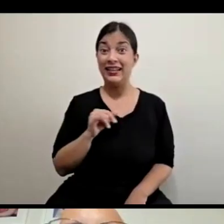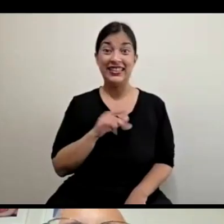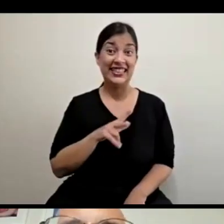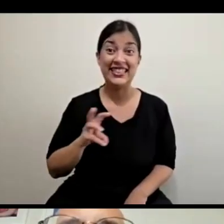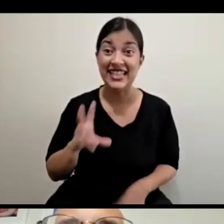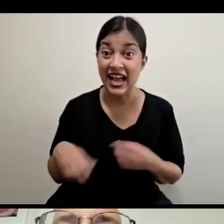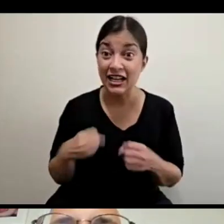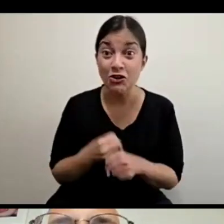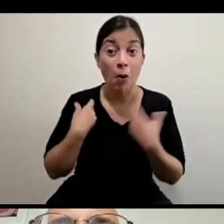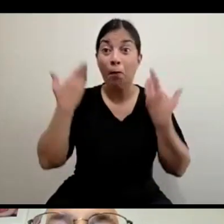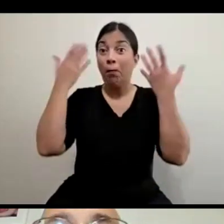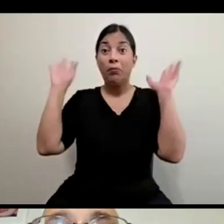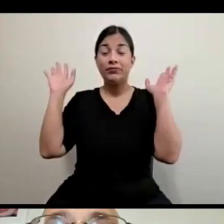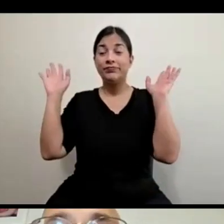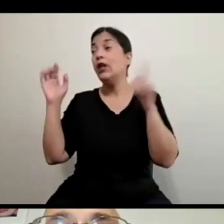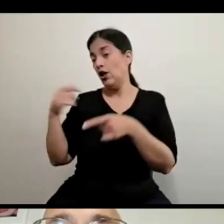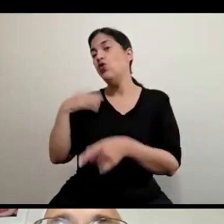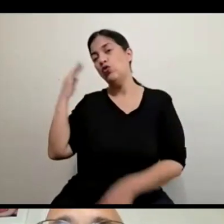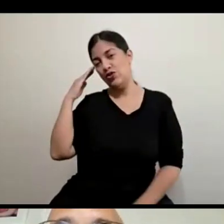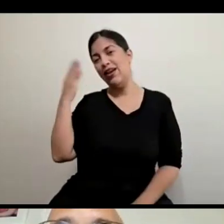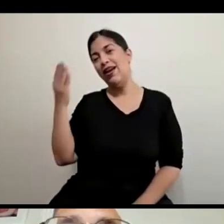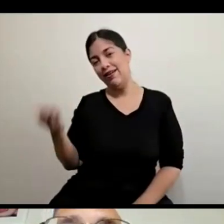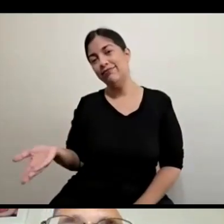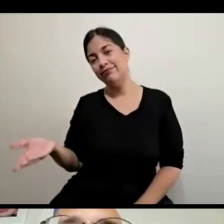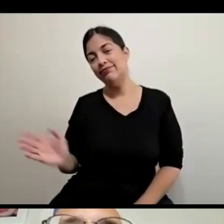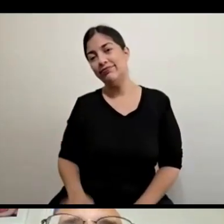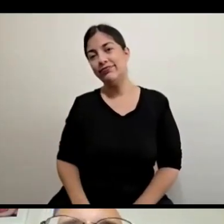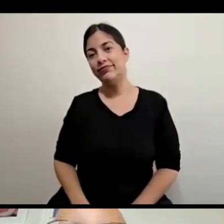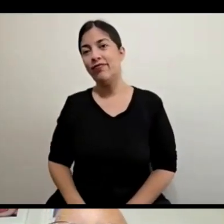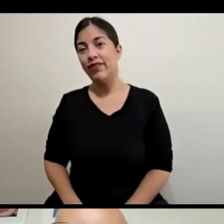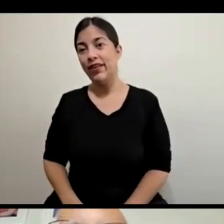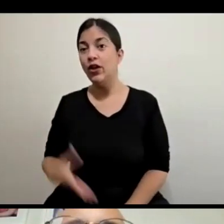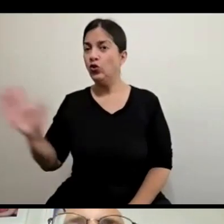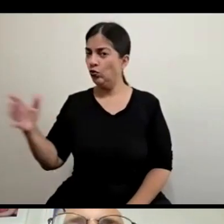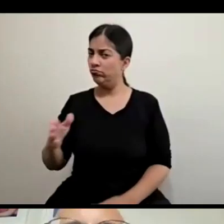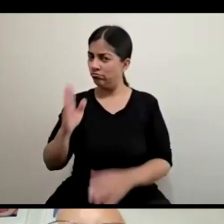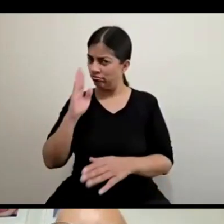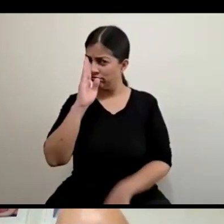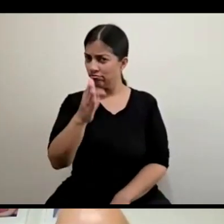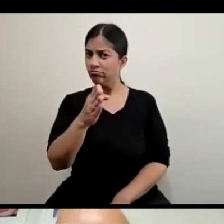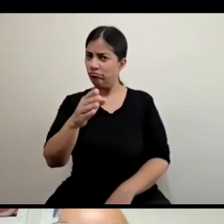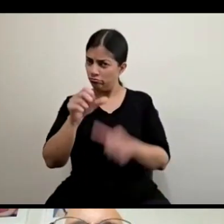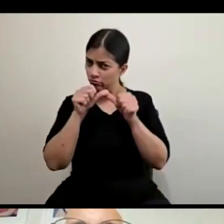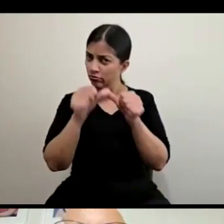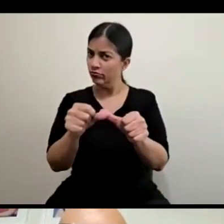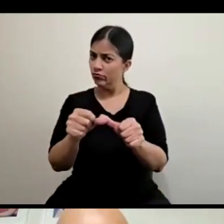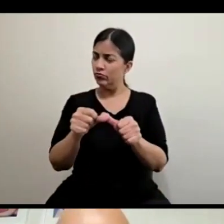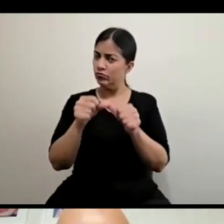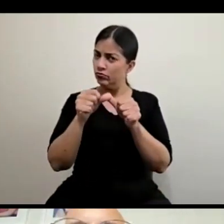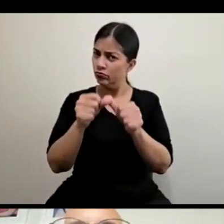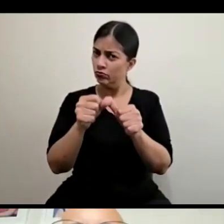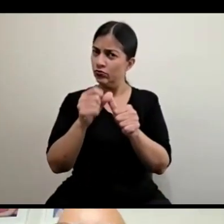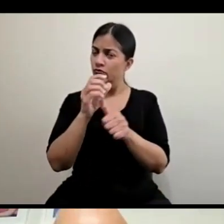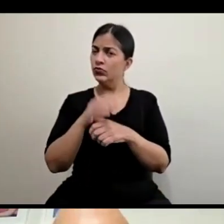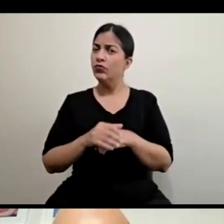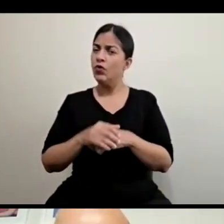bueno, yo sé, Adriana, yo sé. Ajá. Con persistencia, con disciplina, con amor,